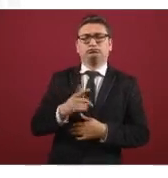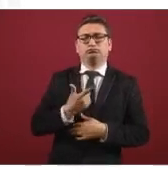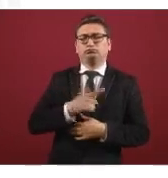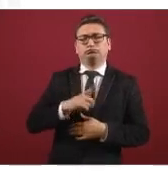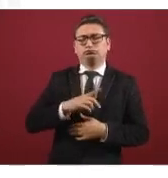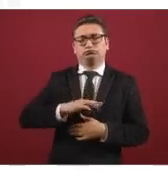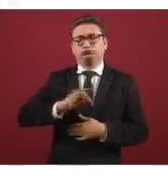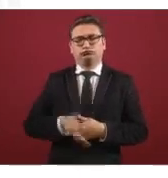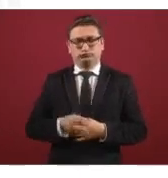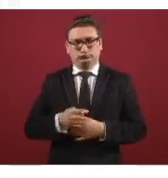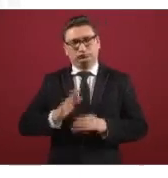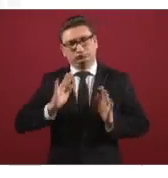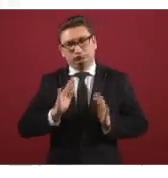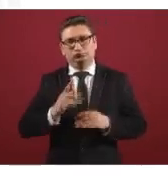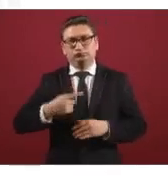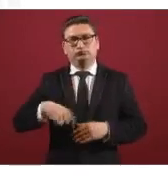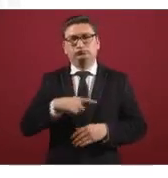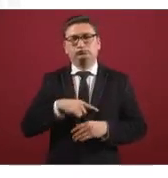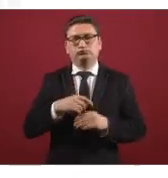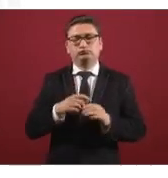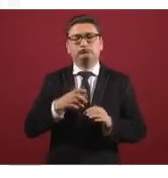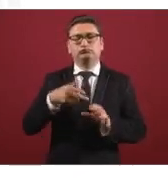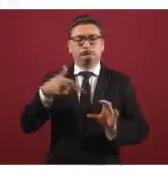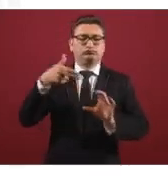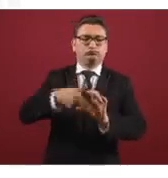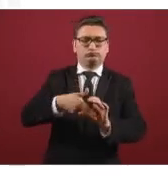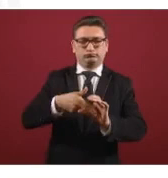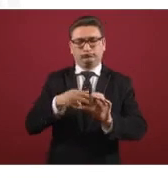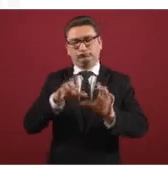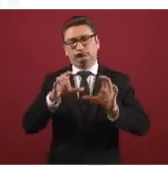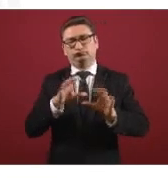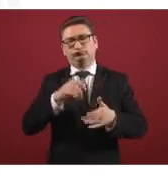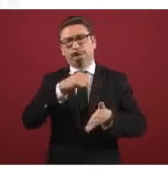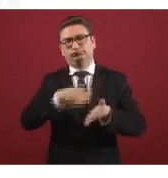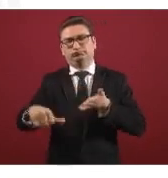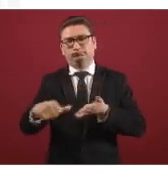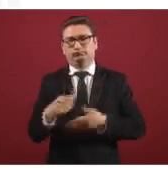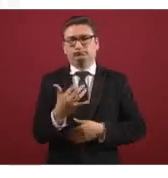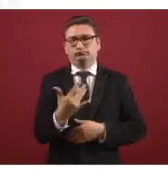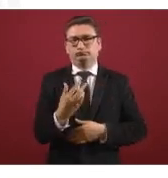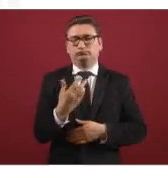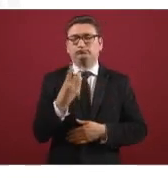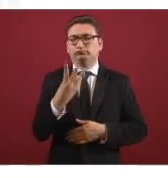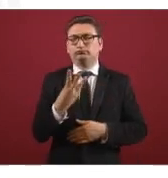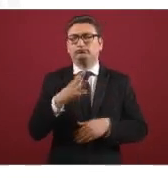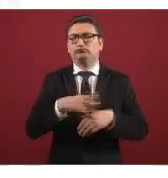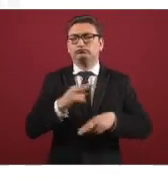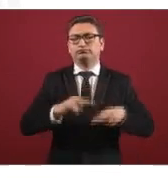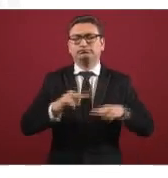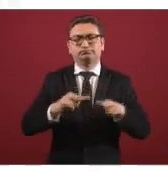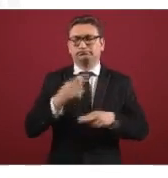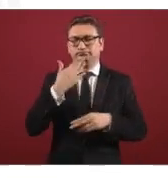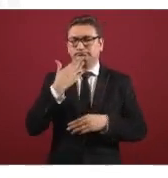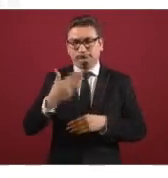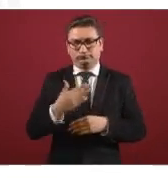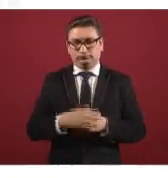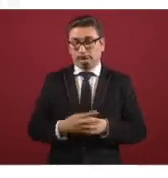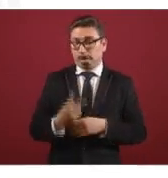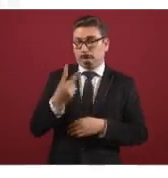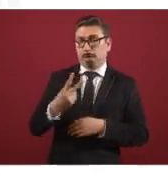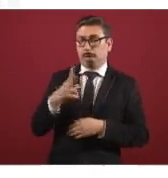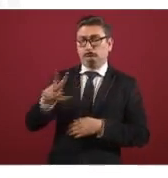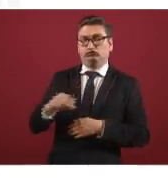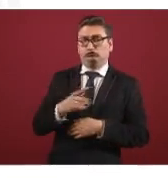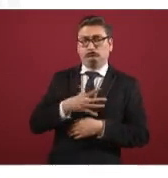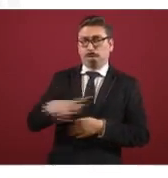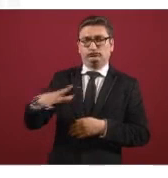e inmovilizamos 53 bombas por no estar debidamente calibradas. Las 2 que se negaron a ser